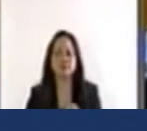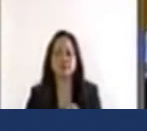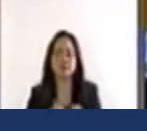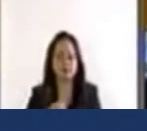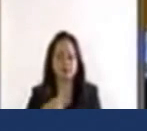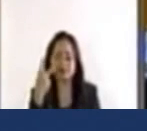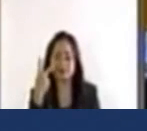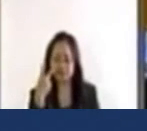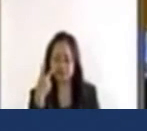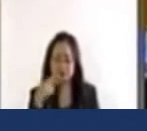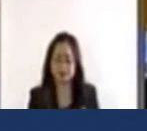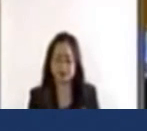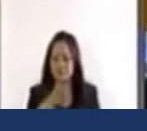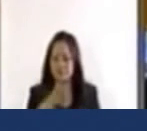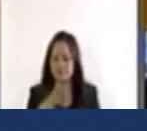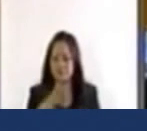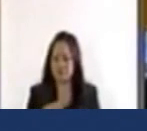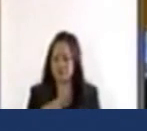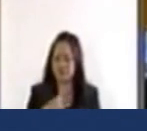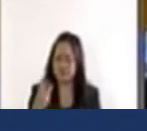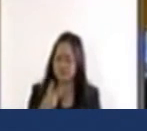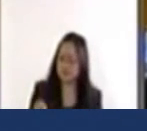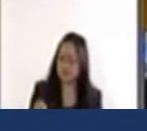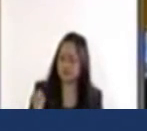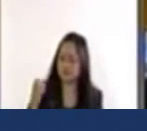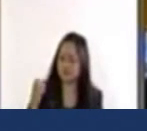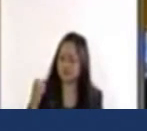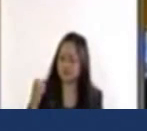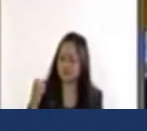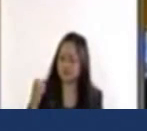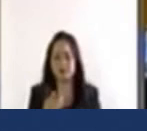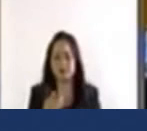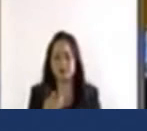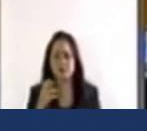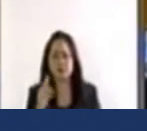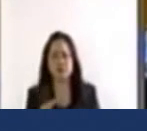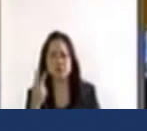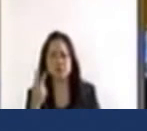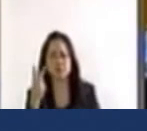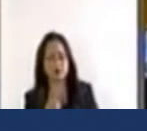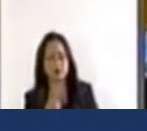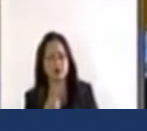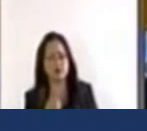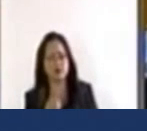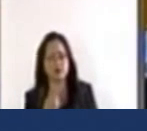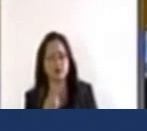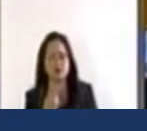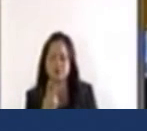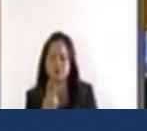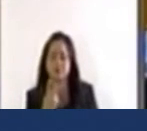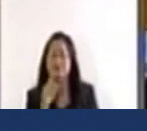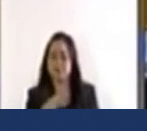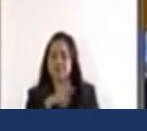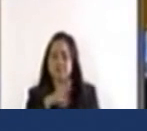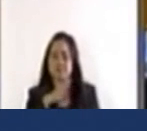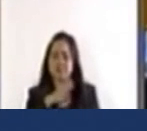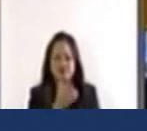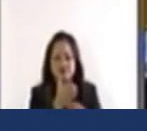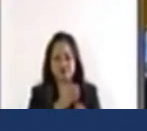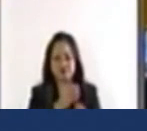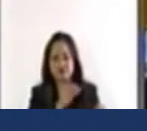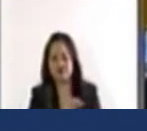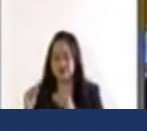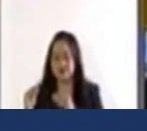mejor capacitada y que tenga además, bueno, pues las herramientas de preparación para poder impartir una